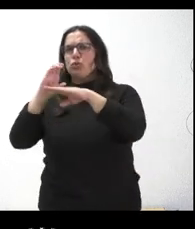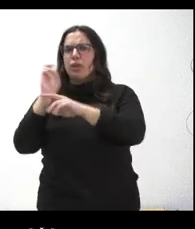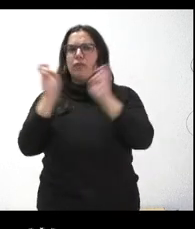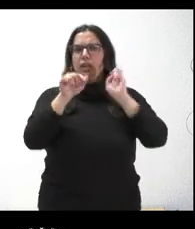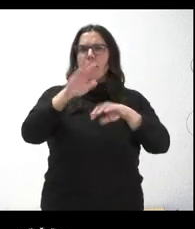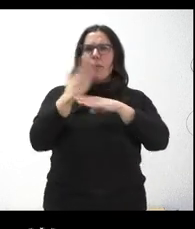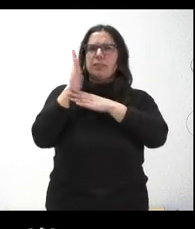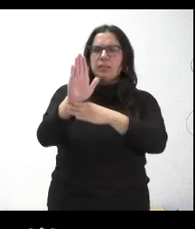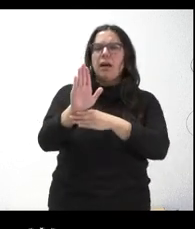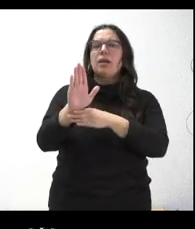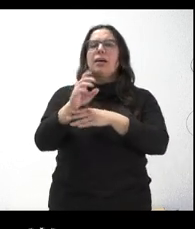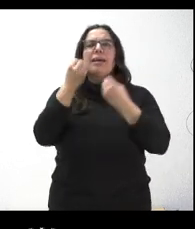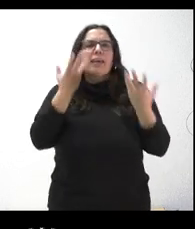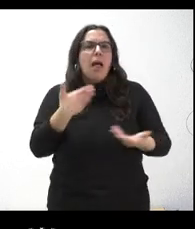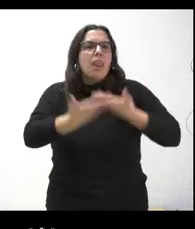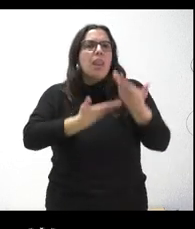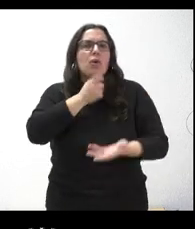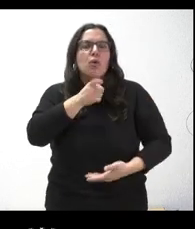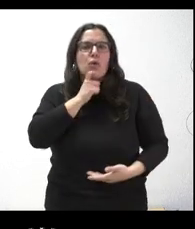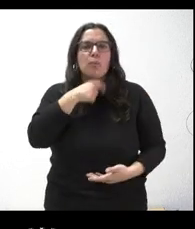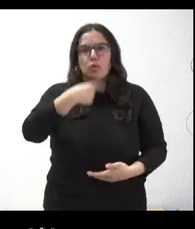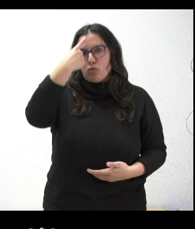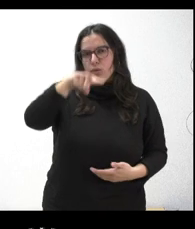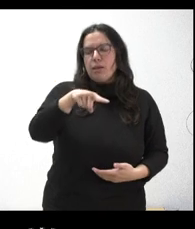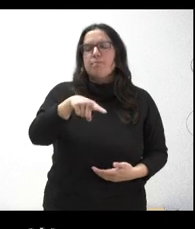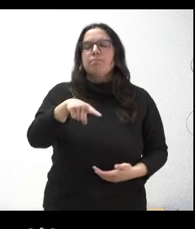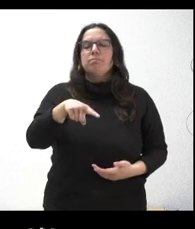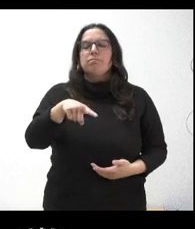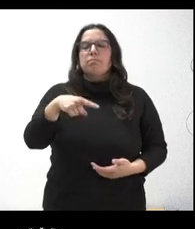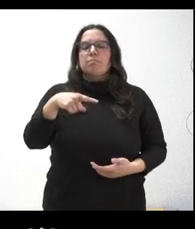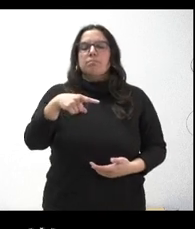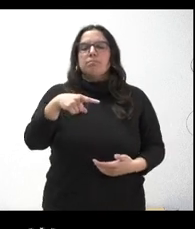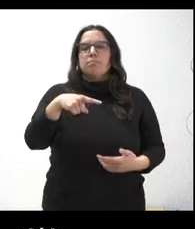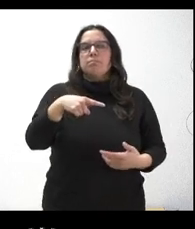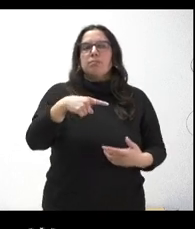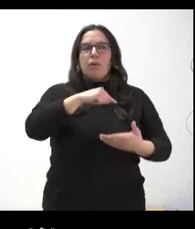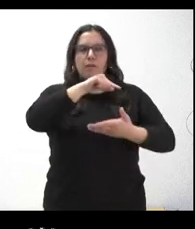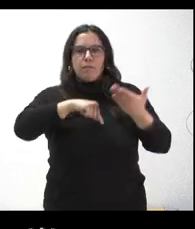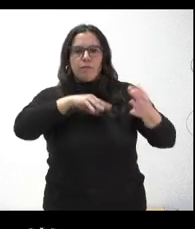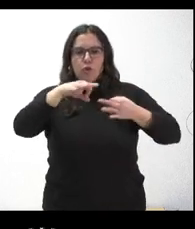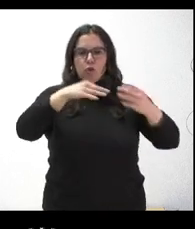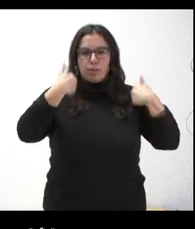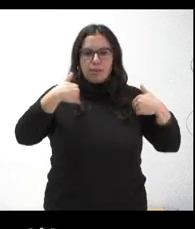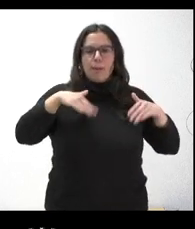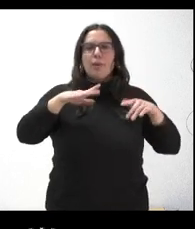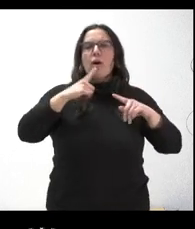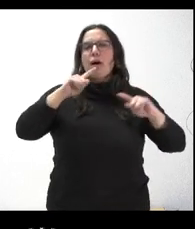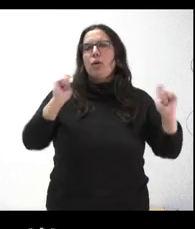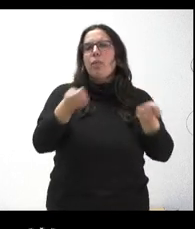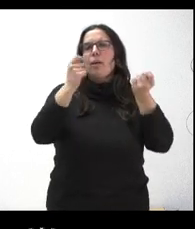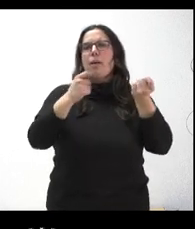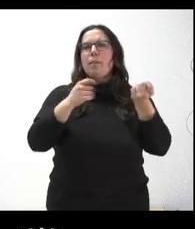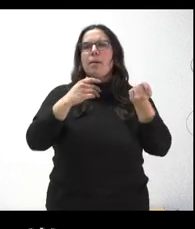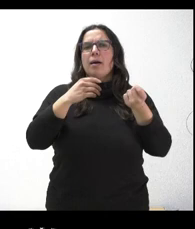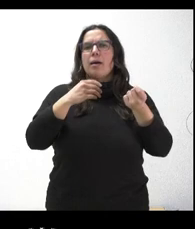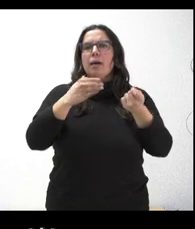empezado a hacer algo Ya sé que fue la firma del protocolo solo pero pero se anunció que que a lo mejor se iba a hacer algo